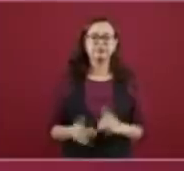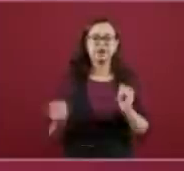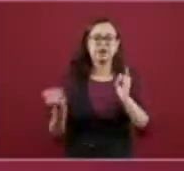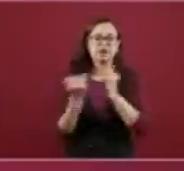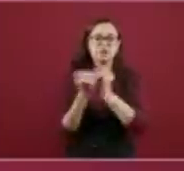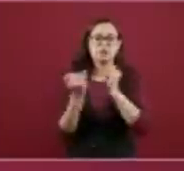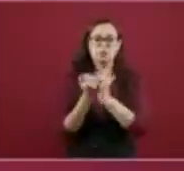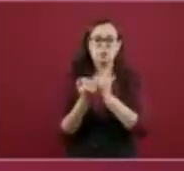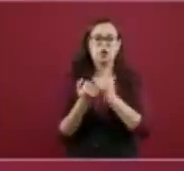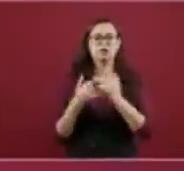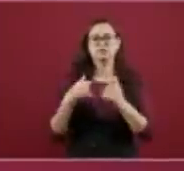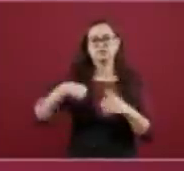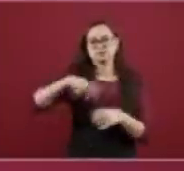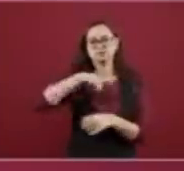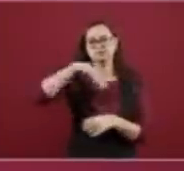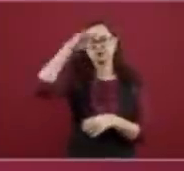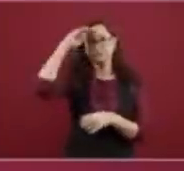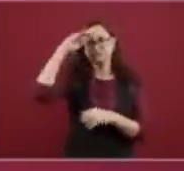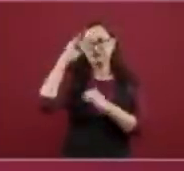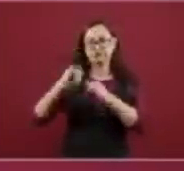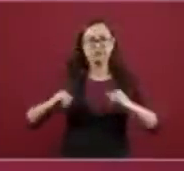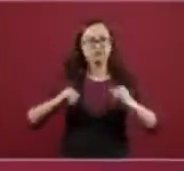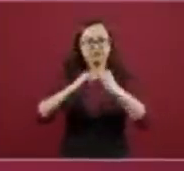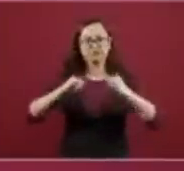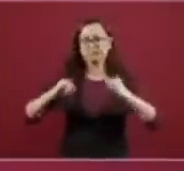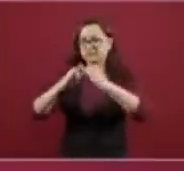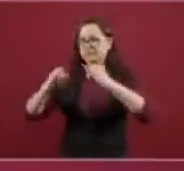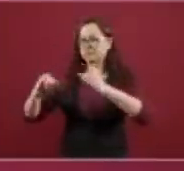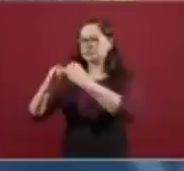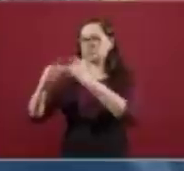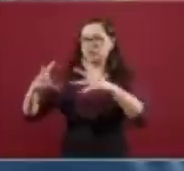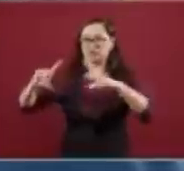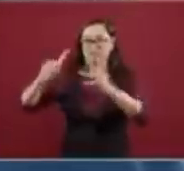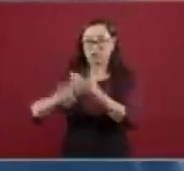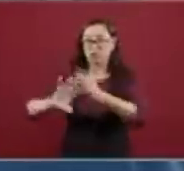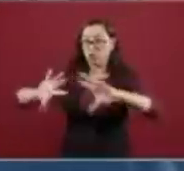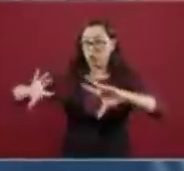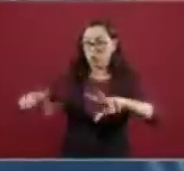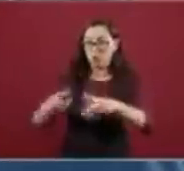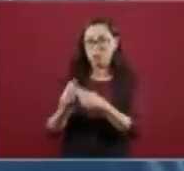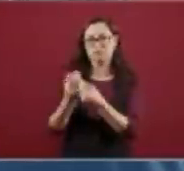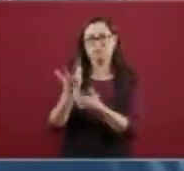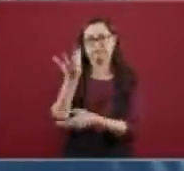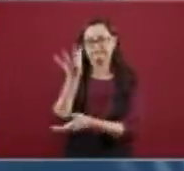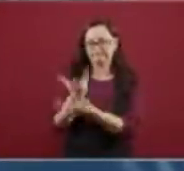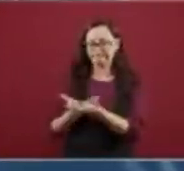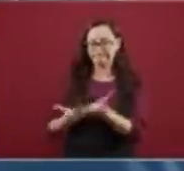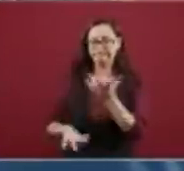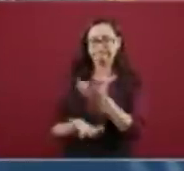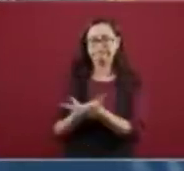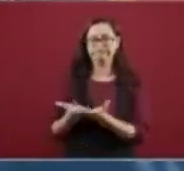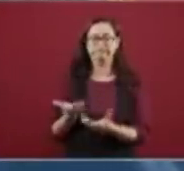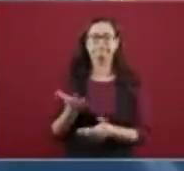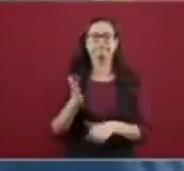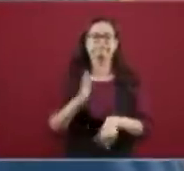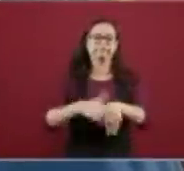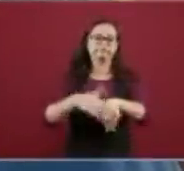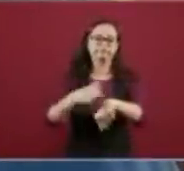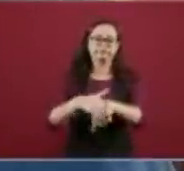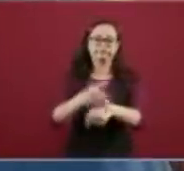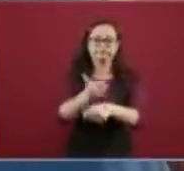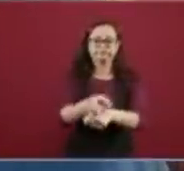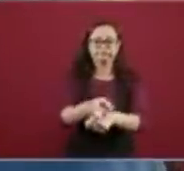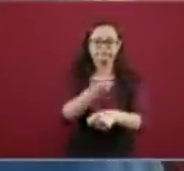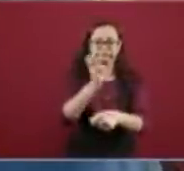instancias que conforman este gran espacio. Por eso, la invitación